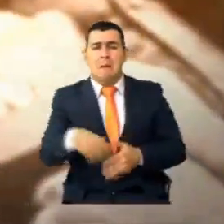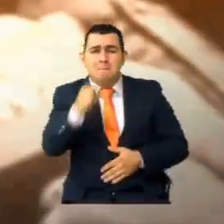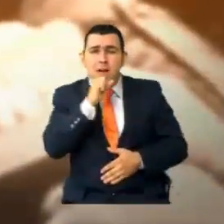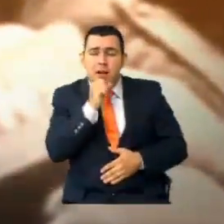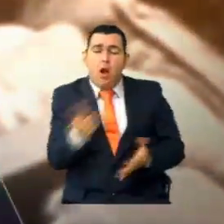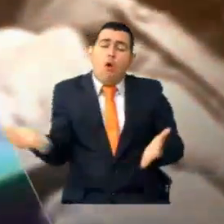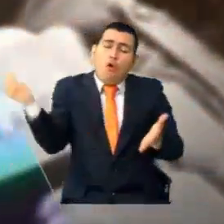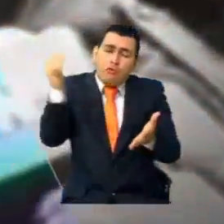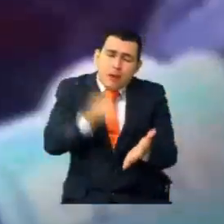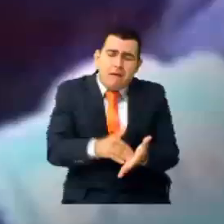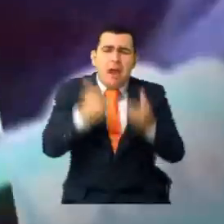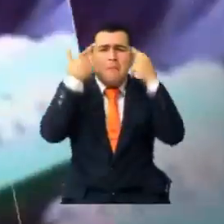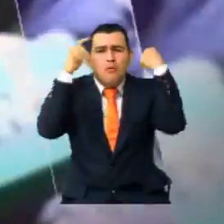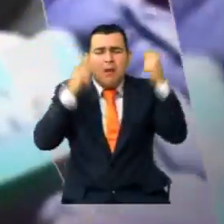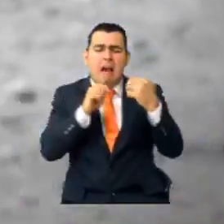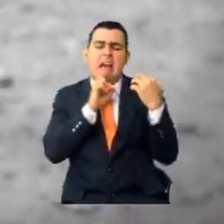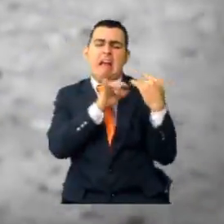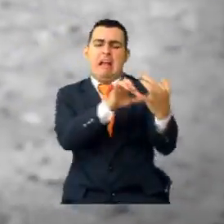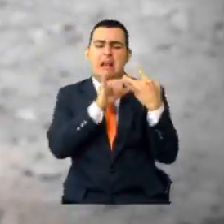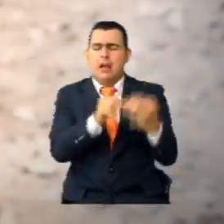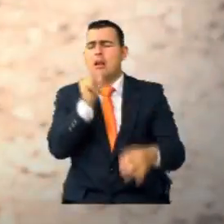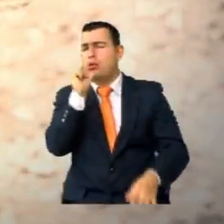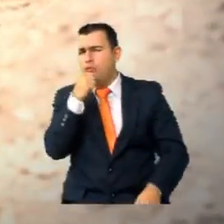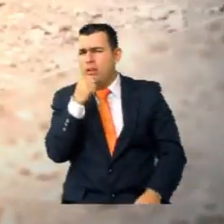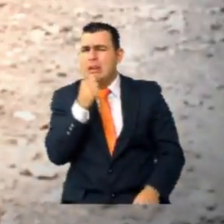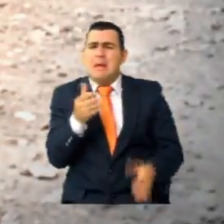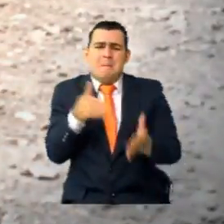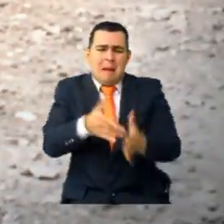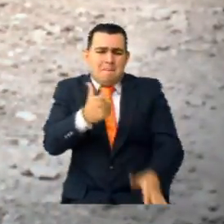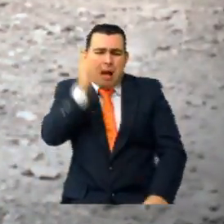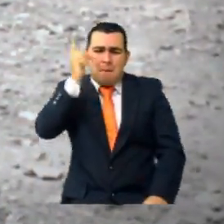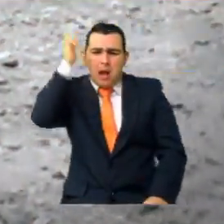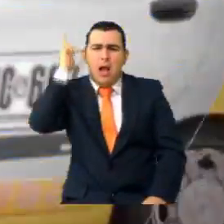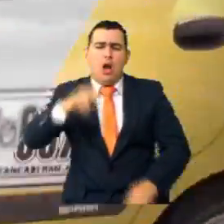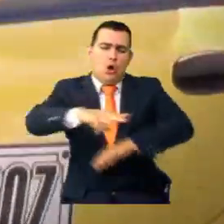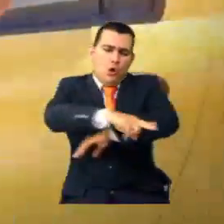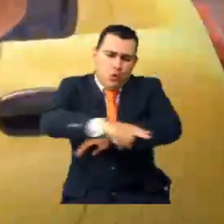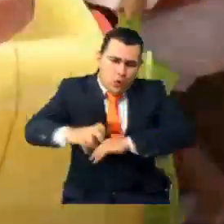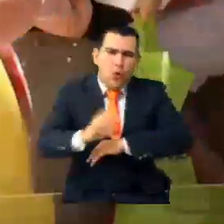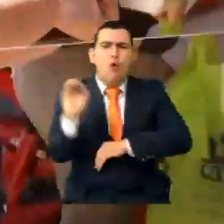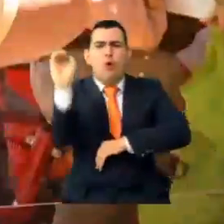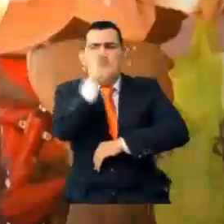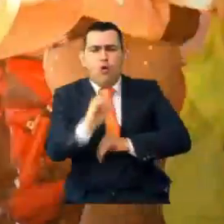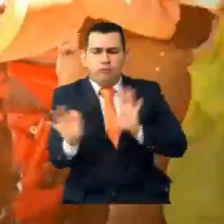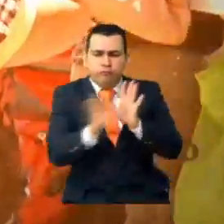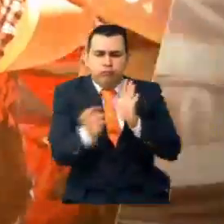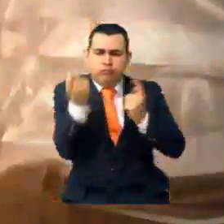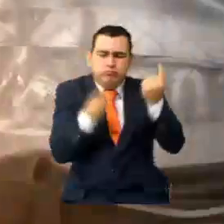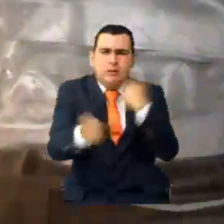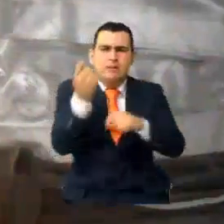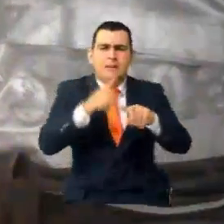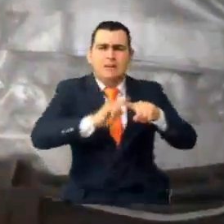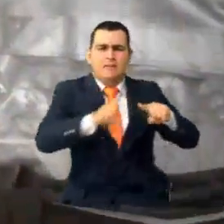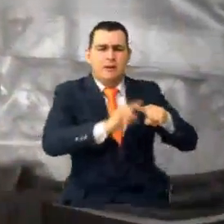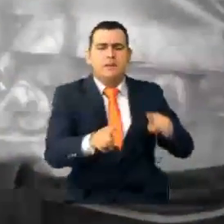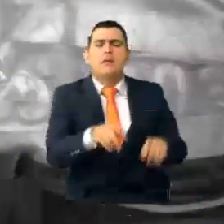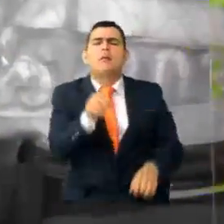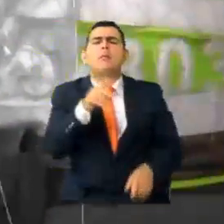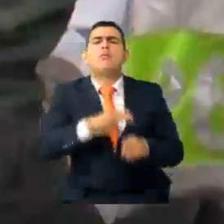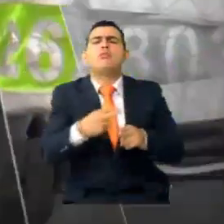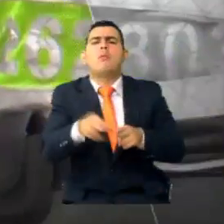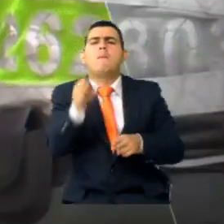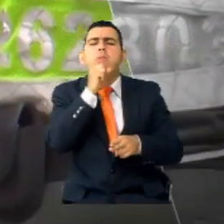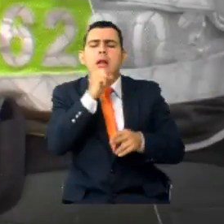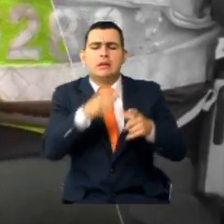de nuevo el golpe de la guerra y cada hecho de sangre, cada robo, cada extorsión y el tráfico de estupefacientes lleva a la ciudadanía a